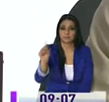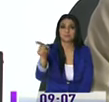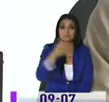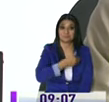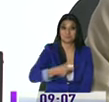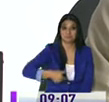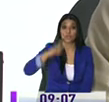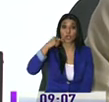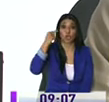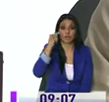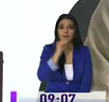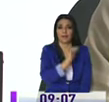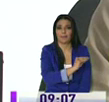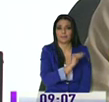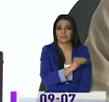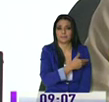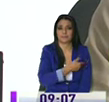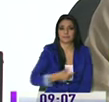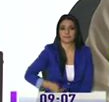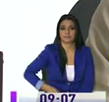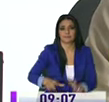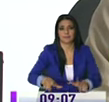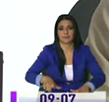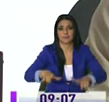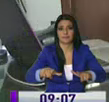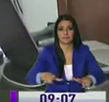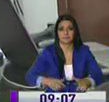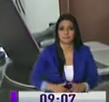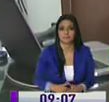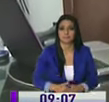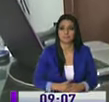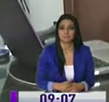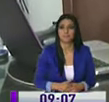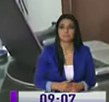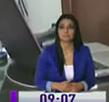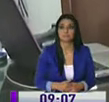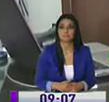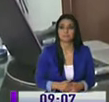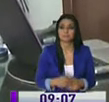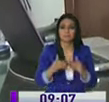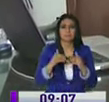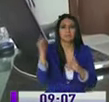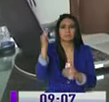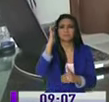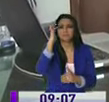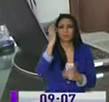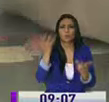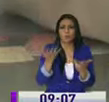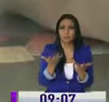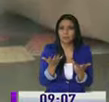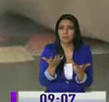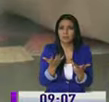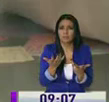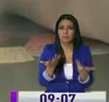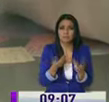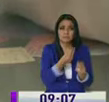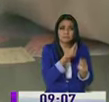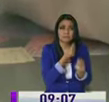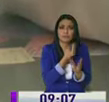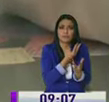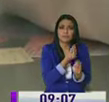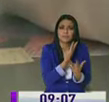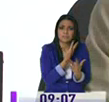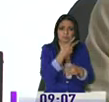correa señor presidente moreno hernández le preocupa más el uso que se le pudo haber dado a la información